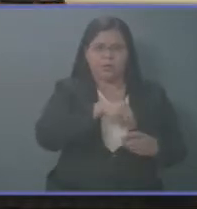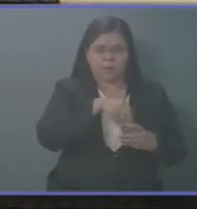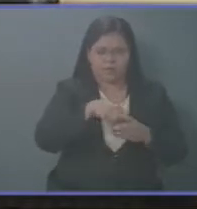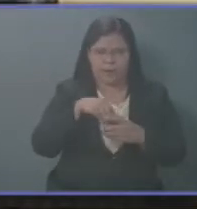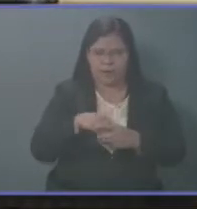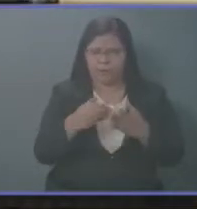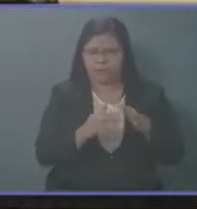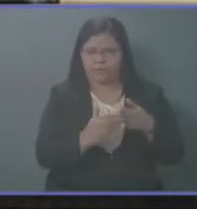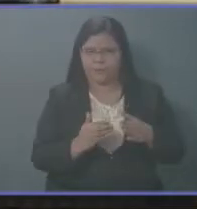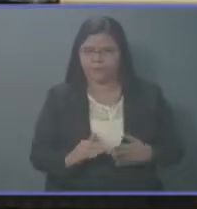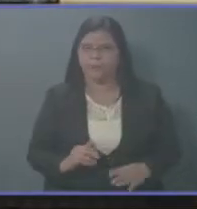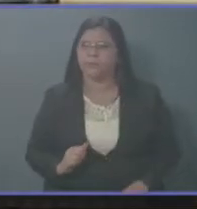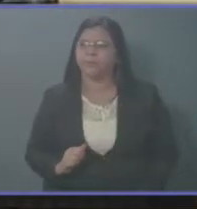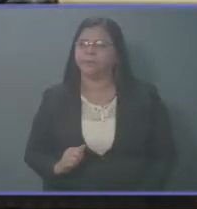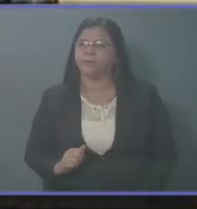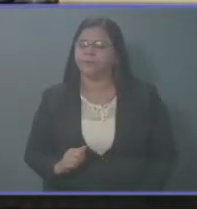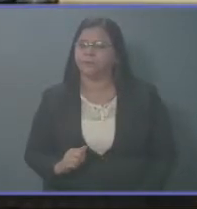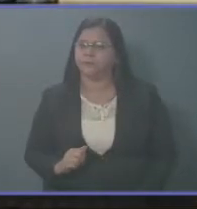insolutos.